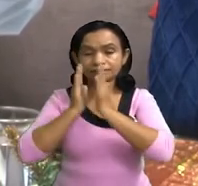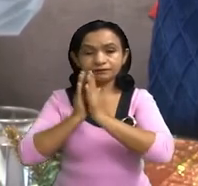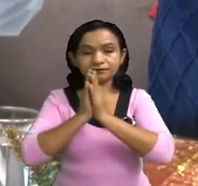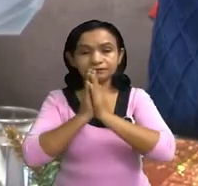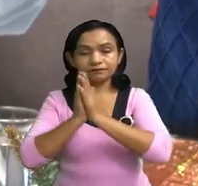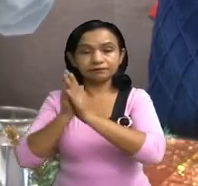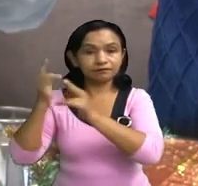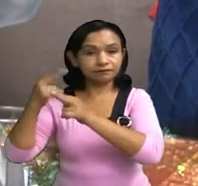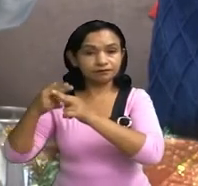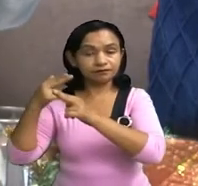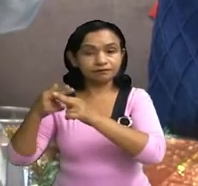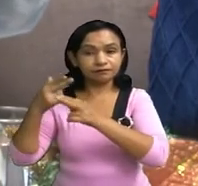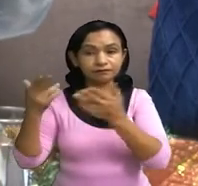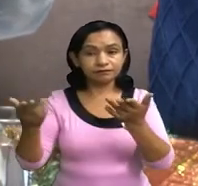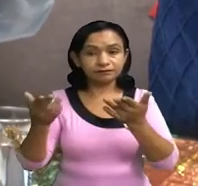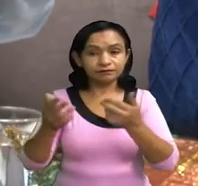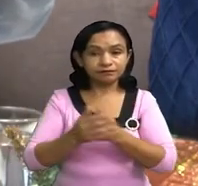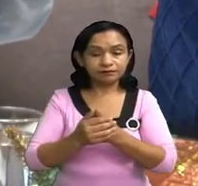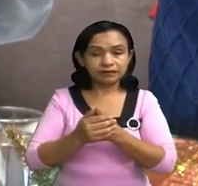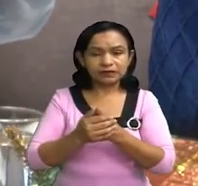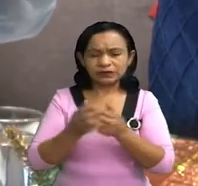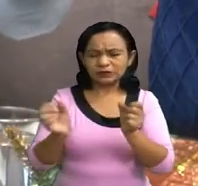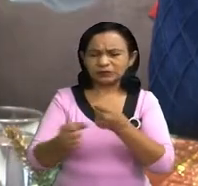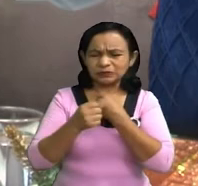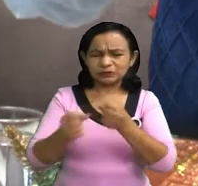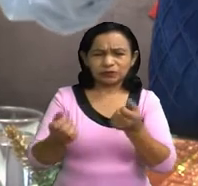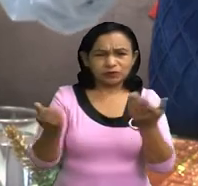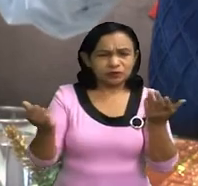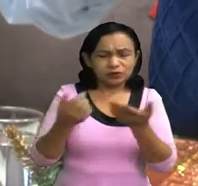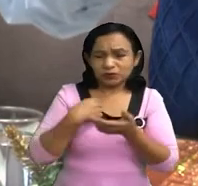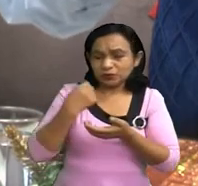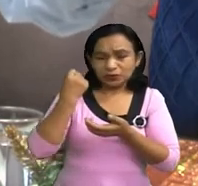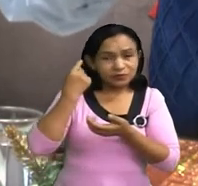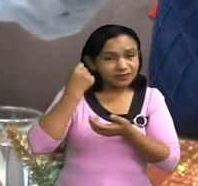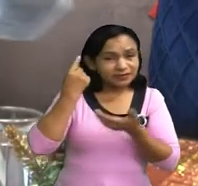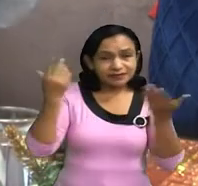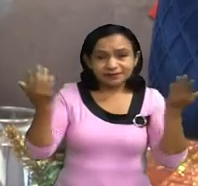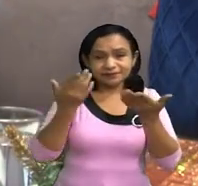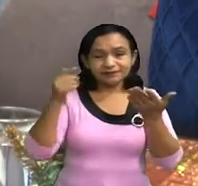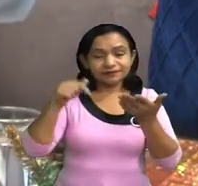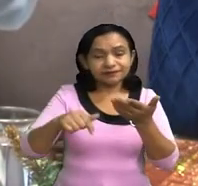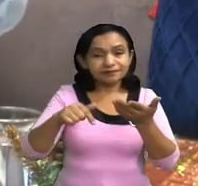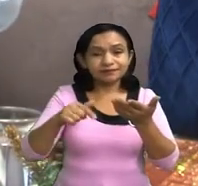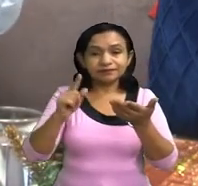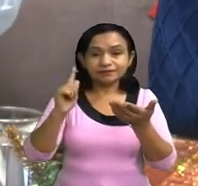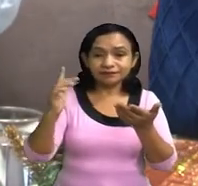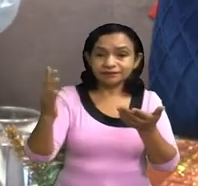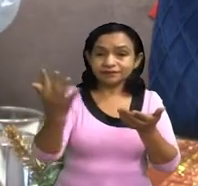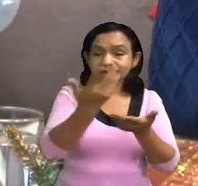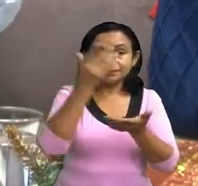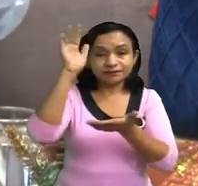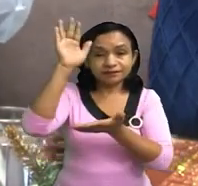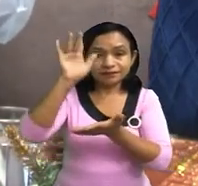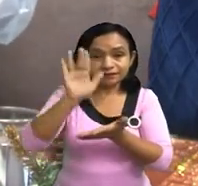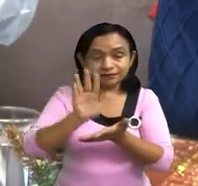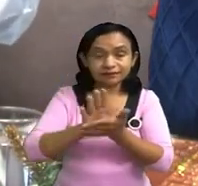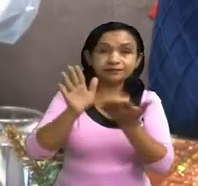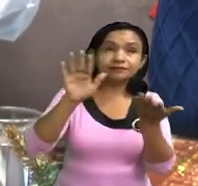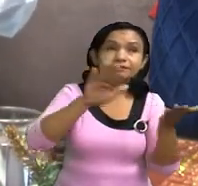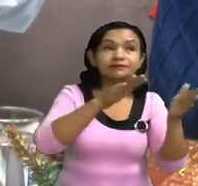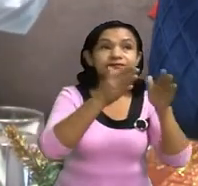Apóstol, es una ignominia que en estos momentos que tenemos que tener un espíritu de